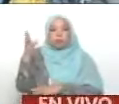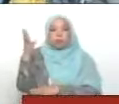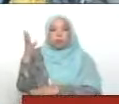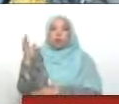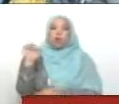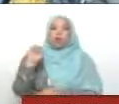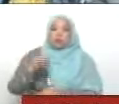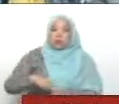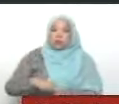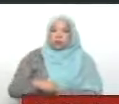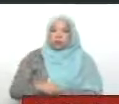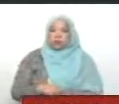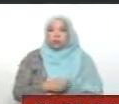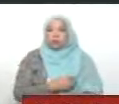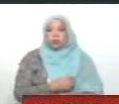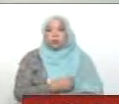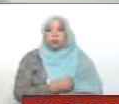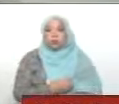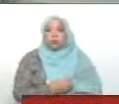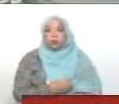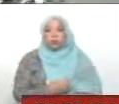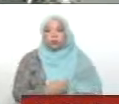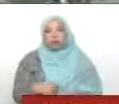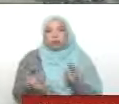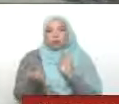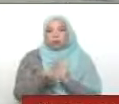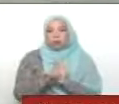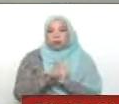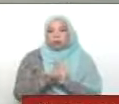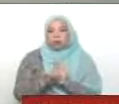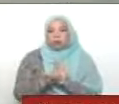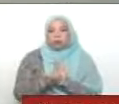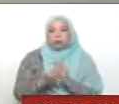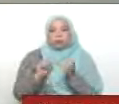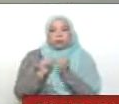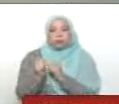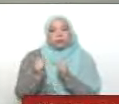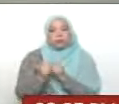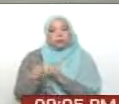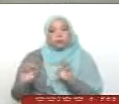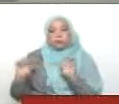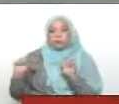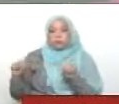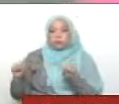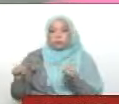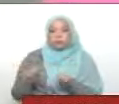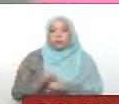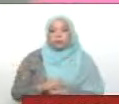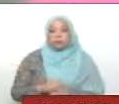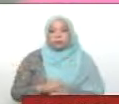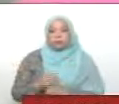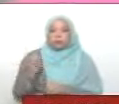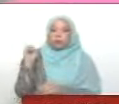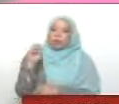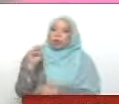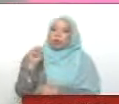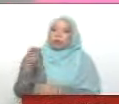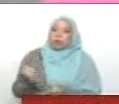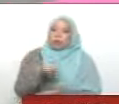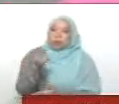dijo, vamos a llevar una ley del deporte de los motopiruetas para la Asamblea